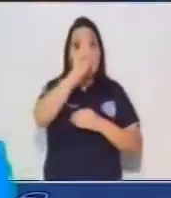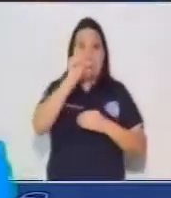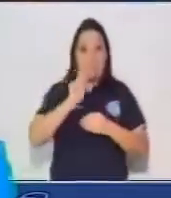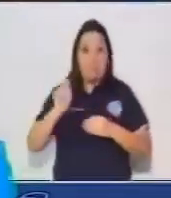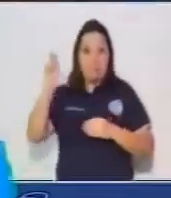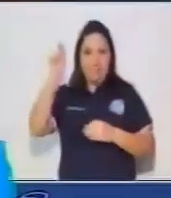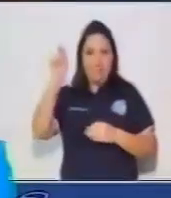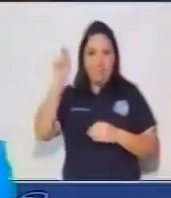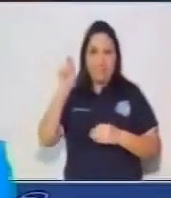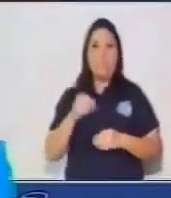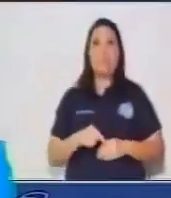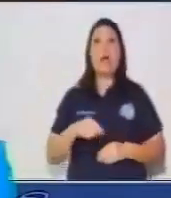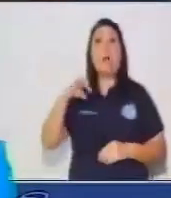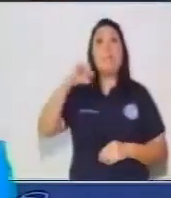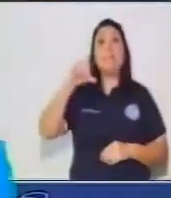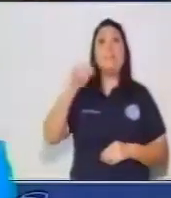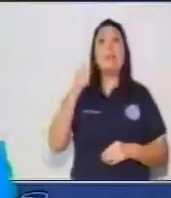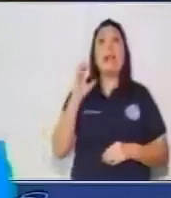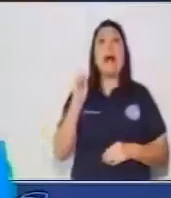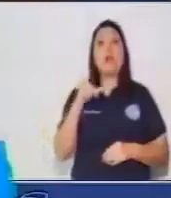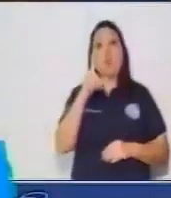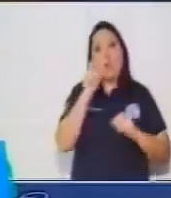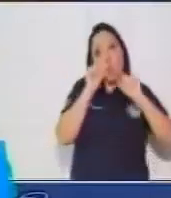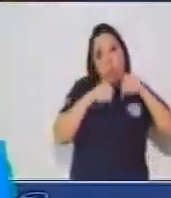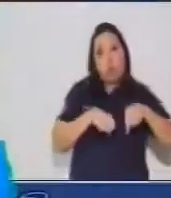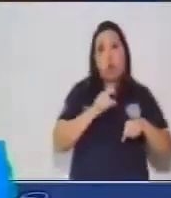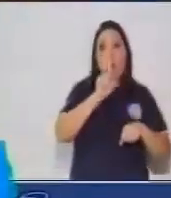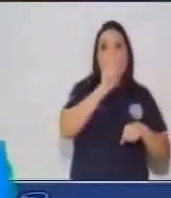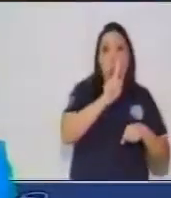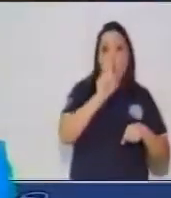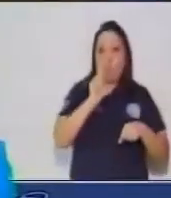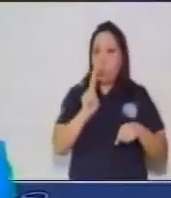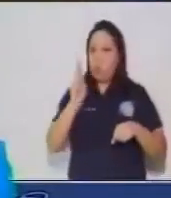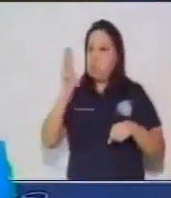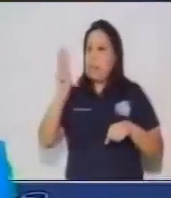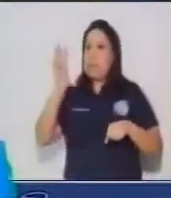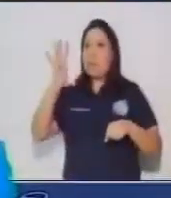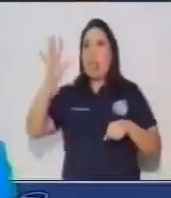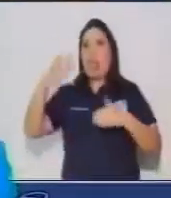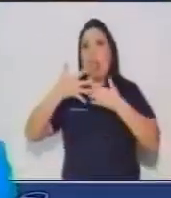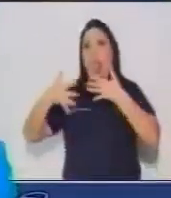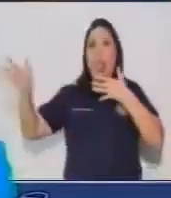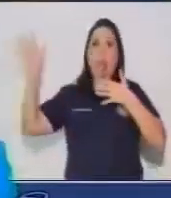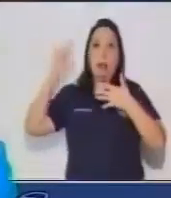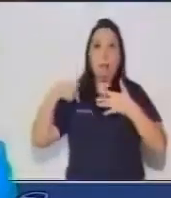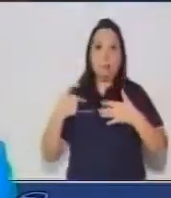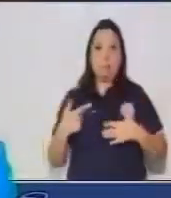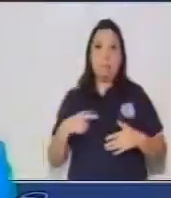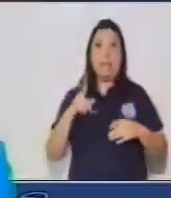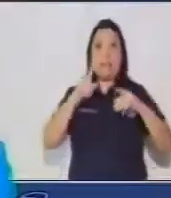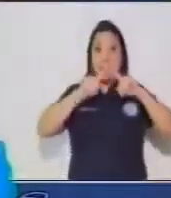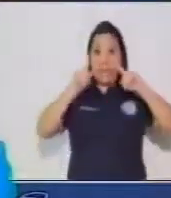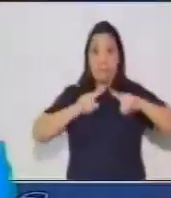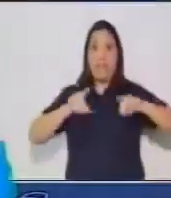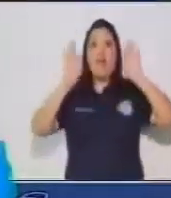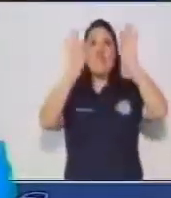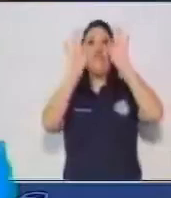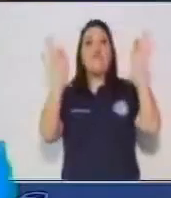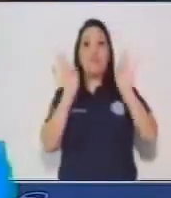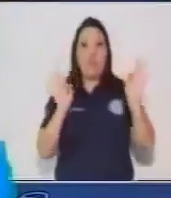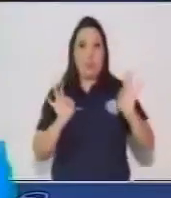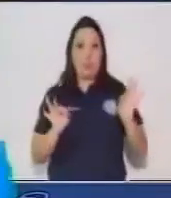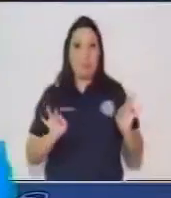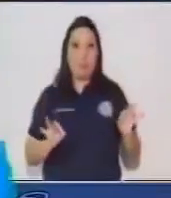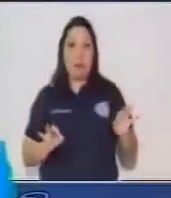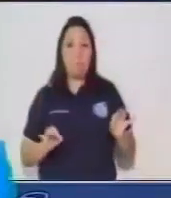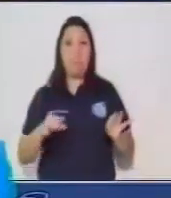tener varios puntos, ¿verdad? Más y varias dimensiones. En el plano